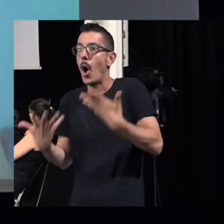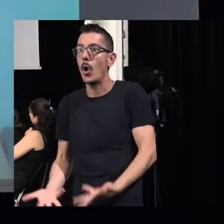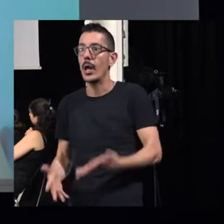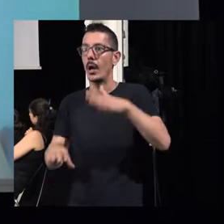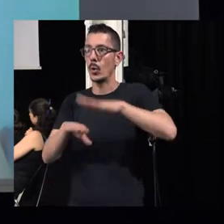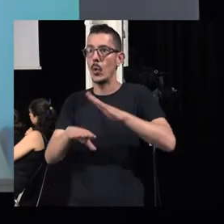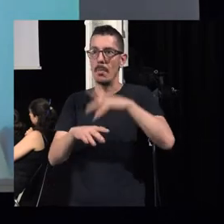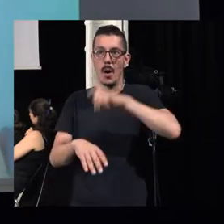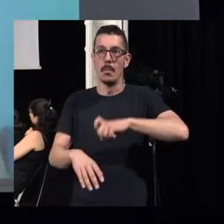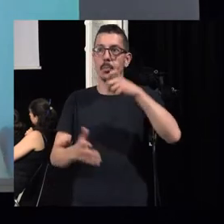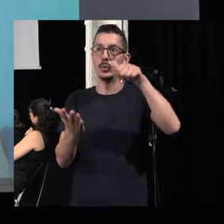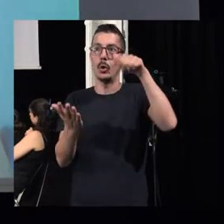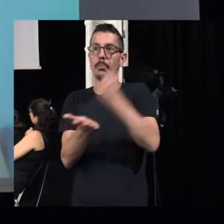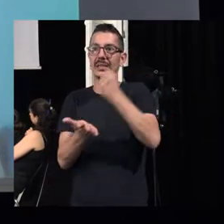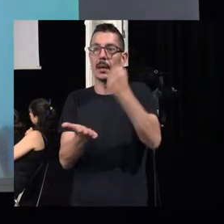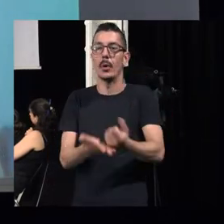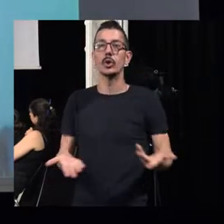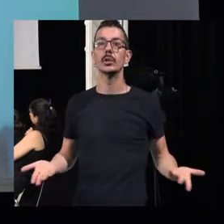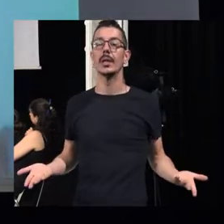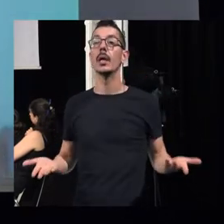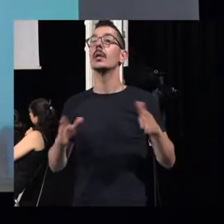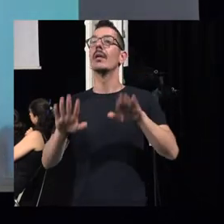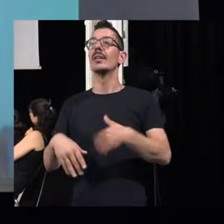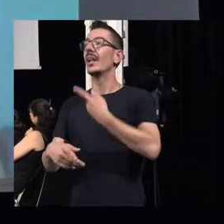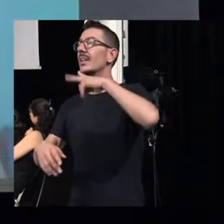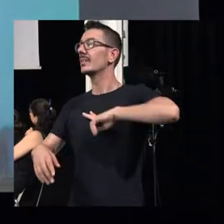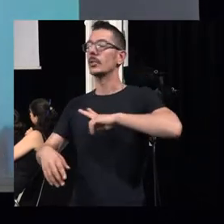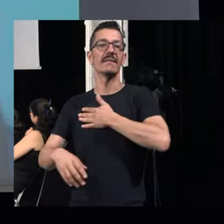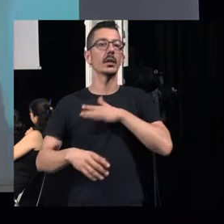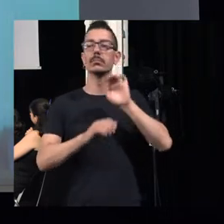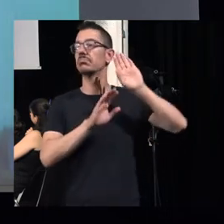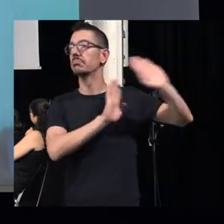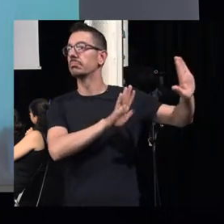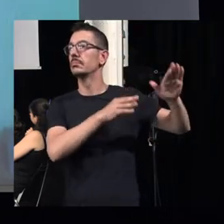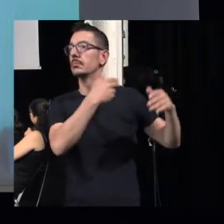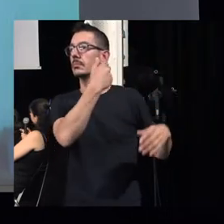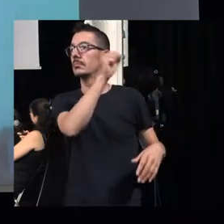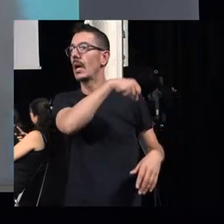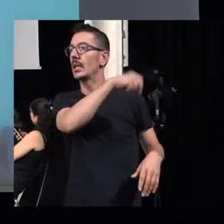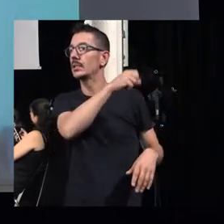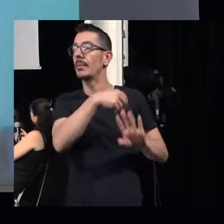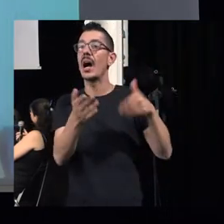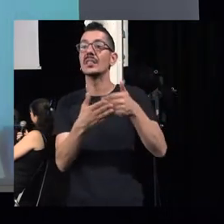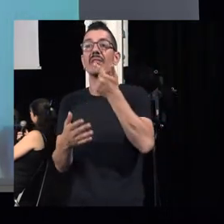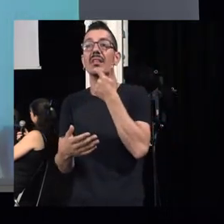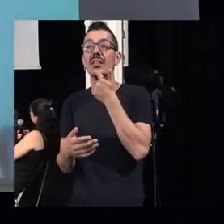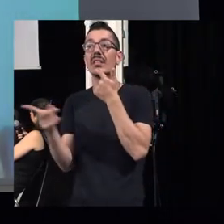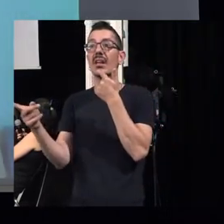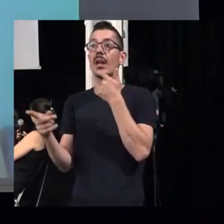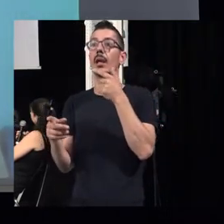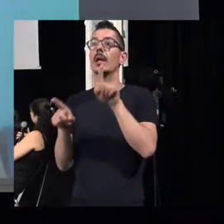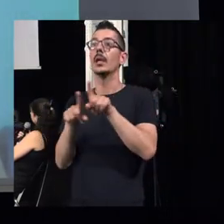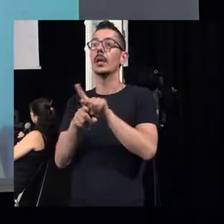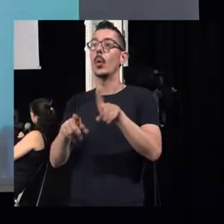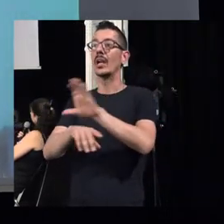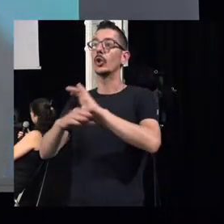no me querían dar ninguna respuesta porque desafortunadamente inclusive no es ni siquiera el consulado que trata